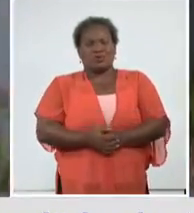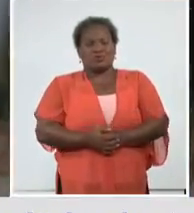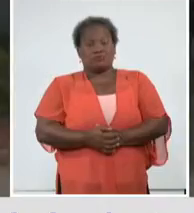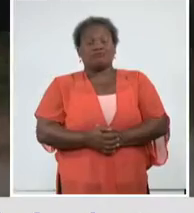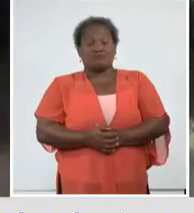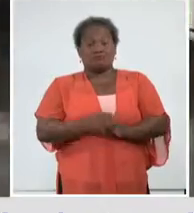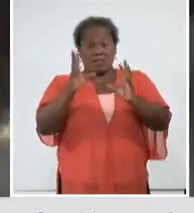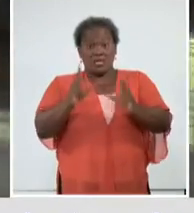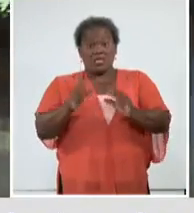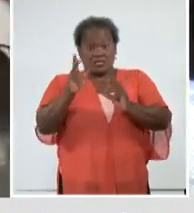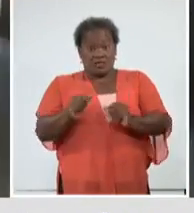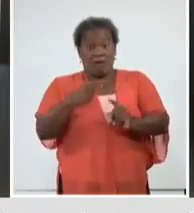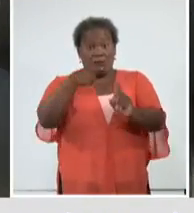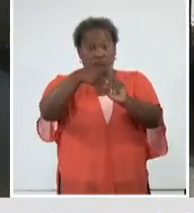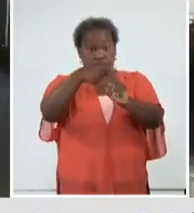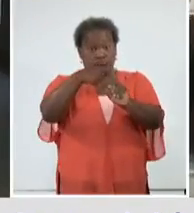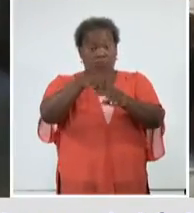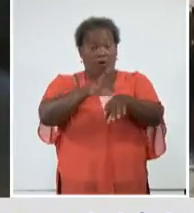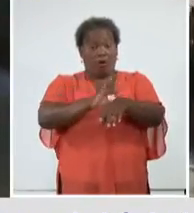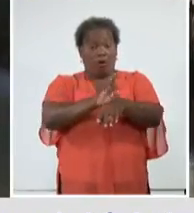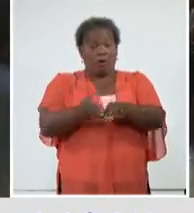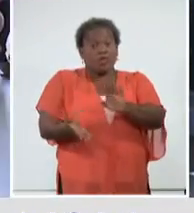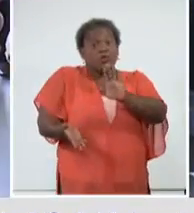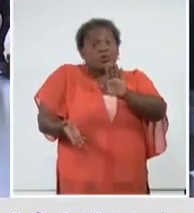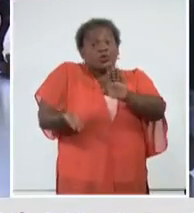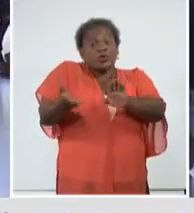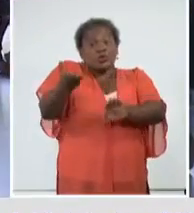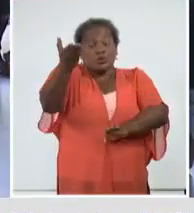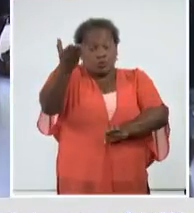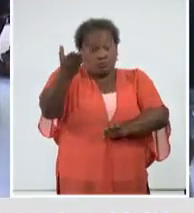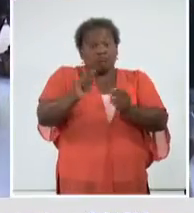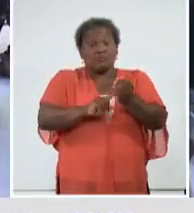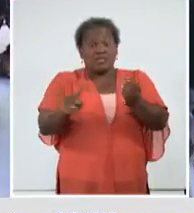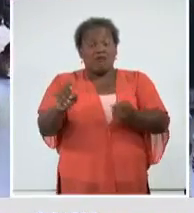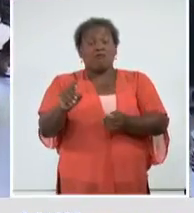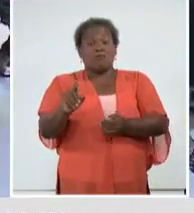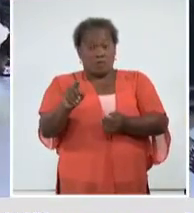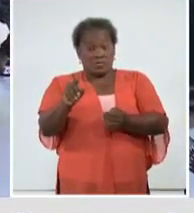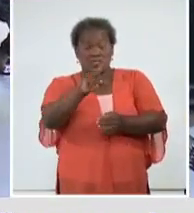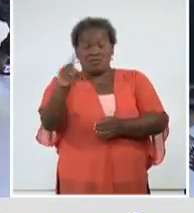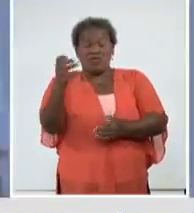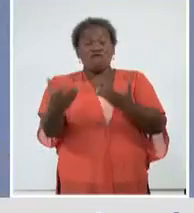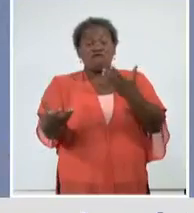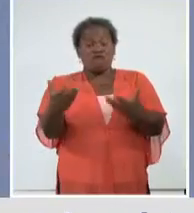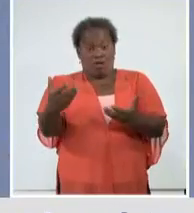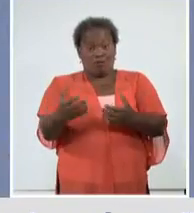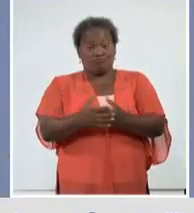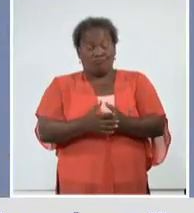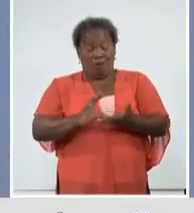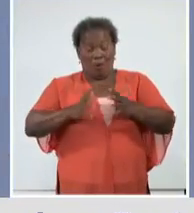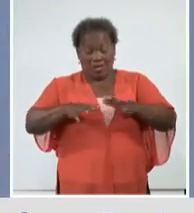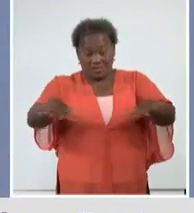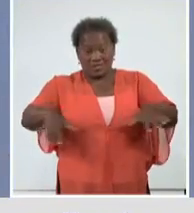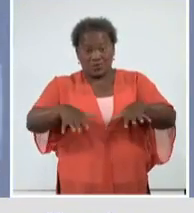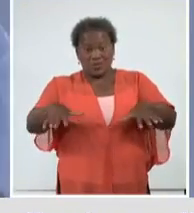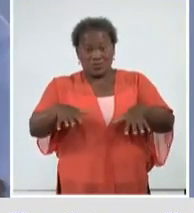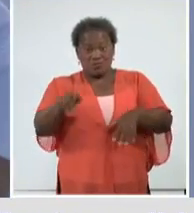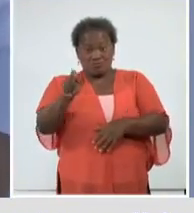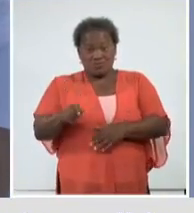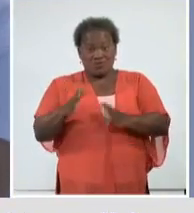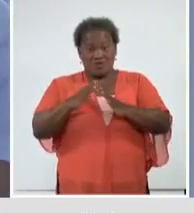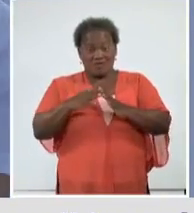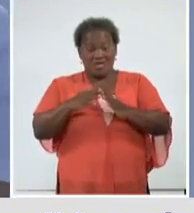de positivos a la COVID-19 incrementan significativamente en la provincia, el complejo panorama epidemiológico que viven los cienfuegueros exige